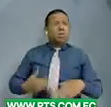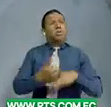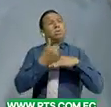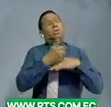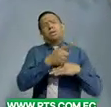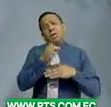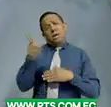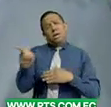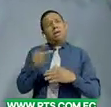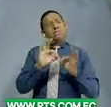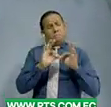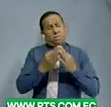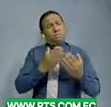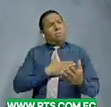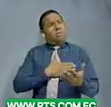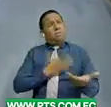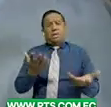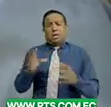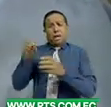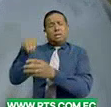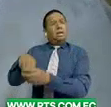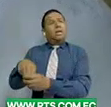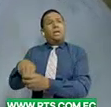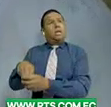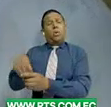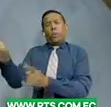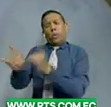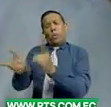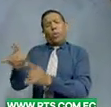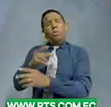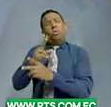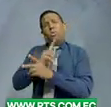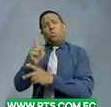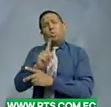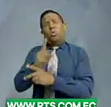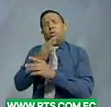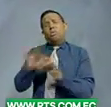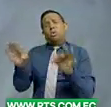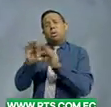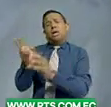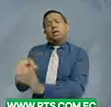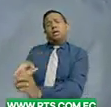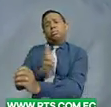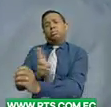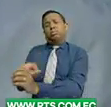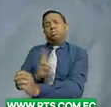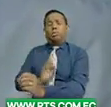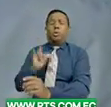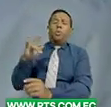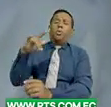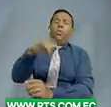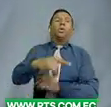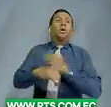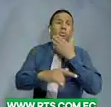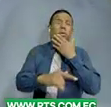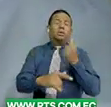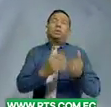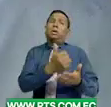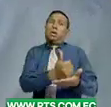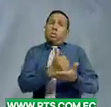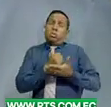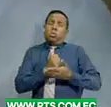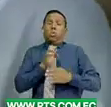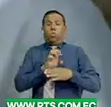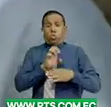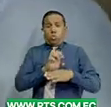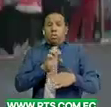tenemos miedo de que se contagie, entonces tenemos que sacarle de cualquier manera. Por eso pedimos que el gobierno ecuatoriano nos ayude para